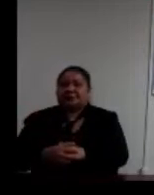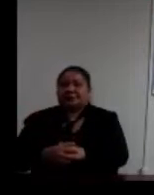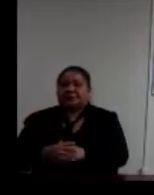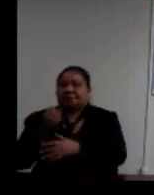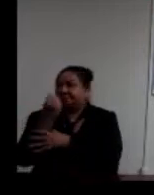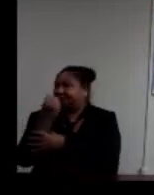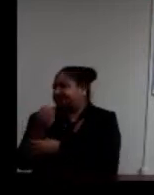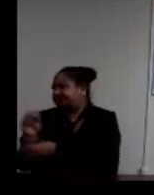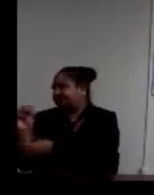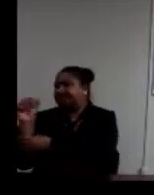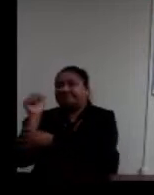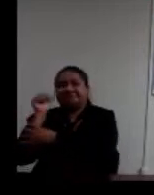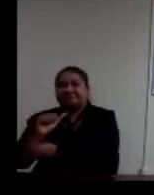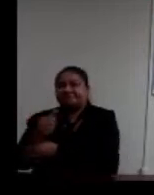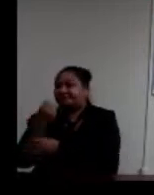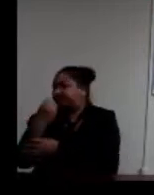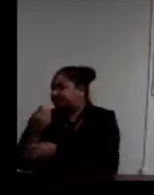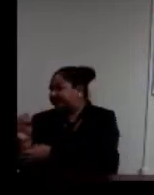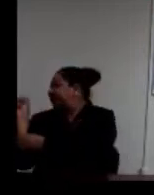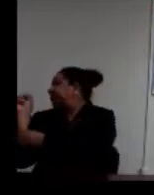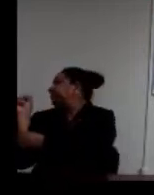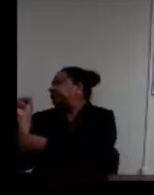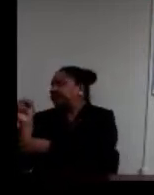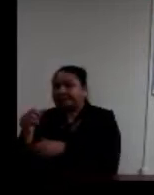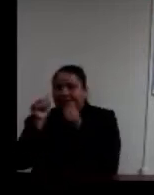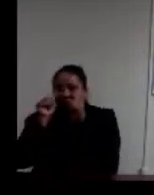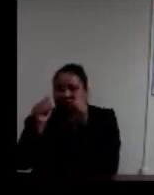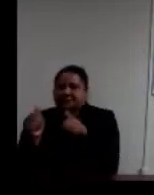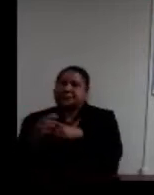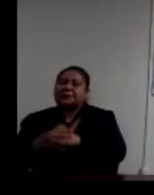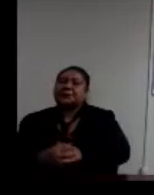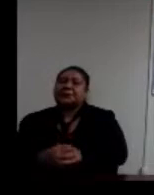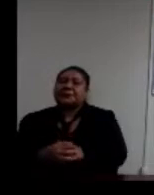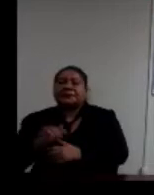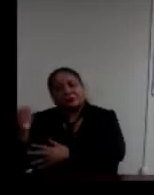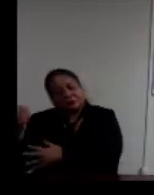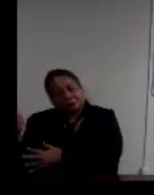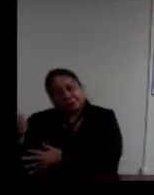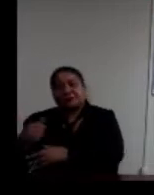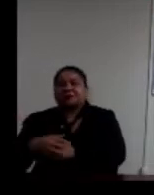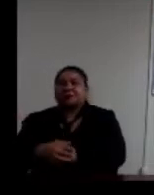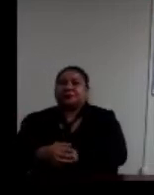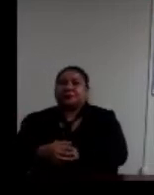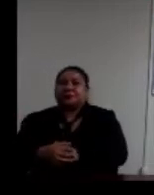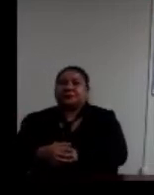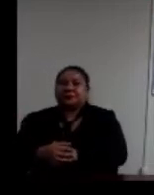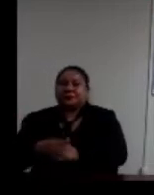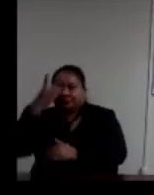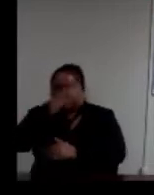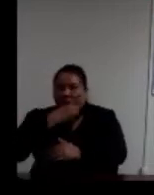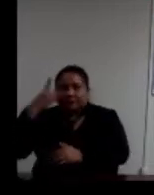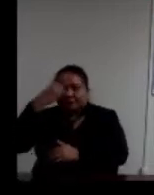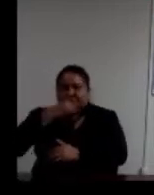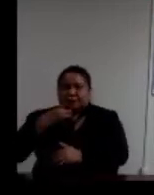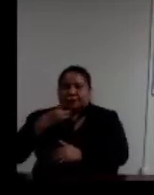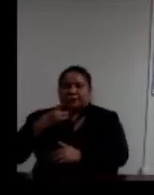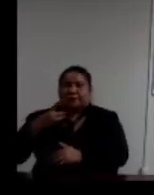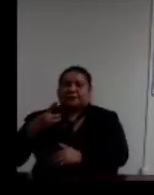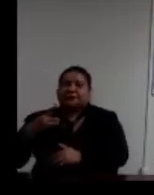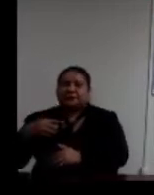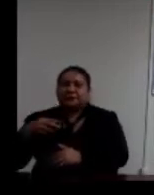Así que está catalogado como un trastorno de la atención. Otro de los diagnósticos se llama